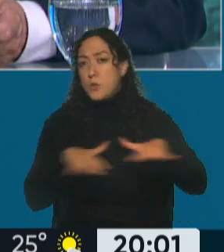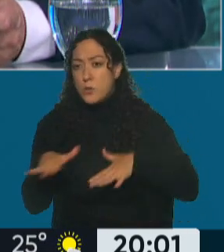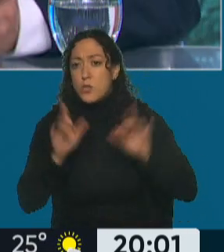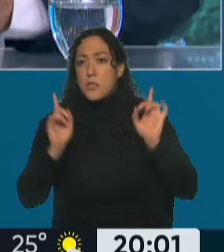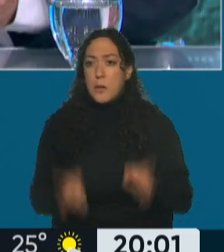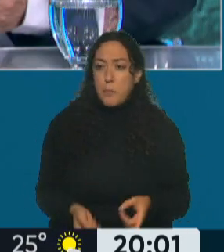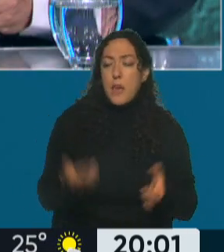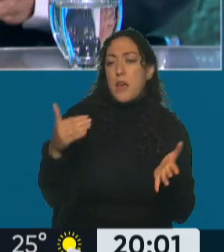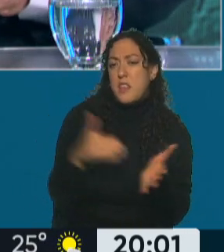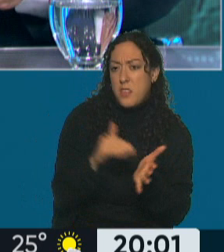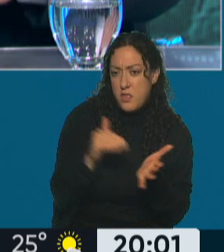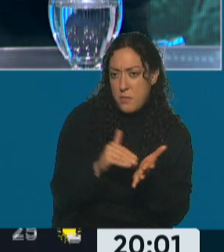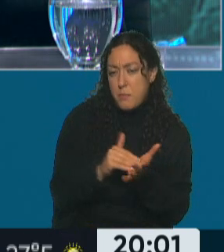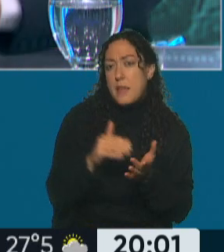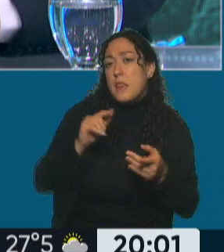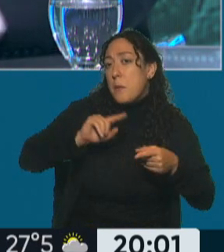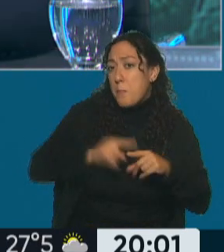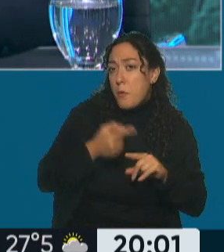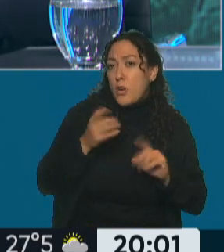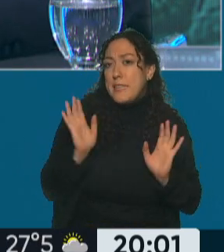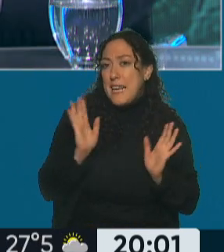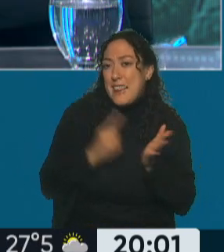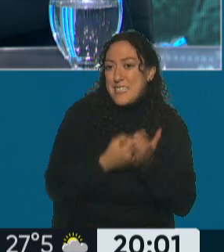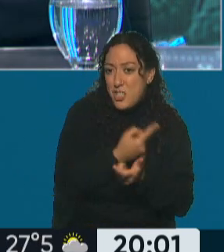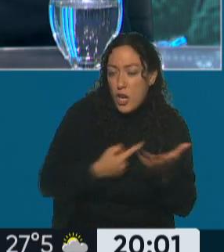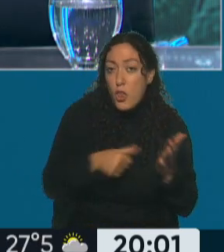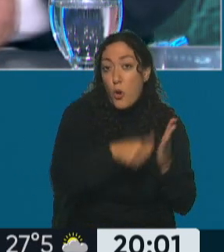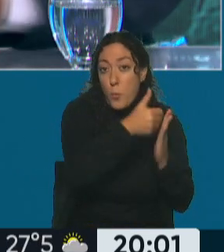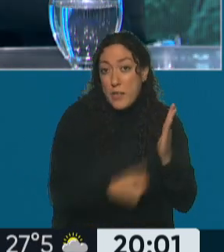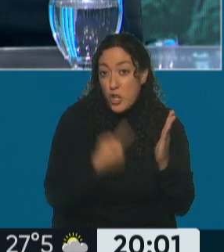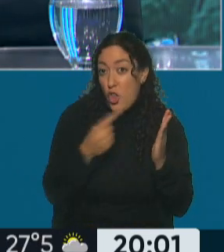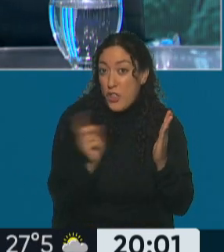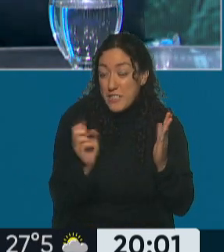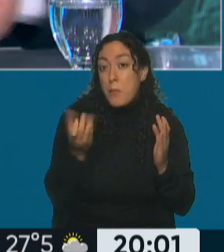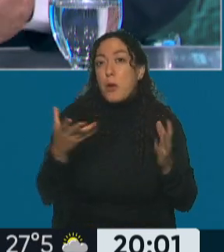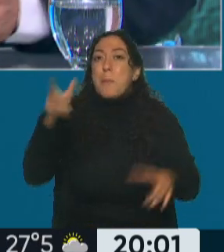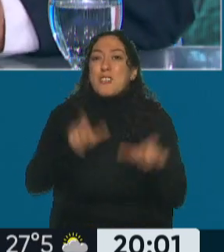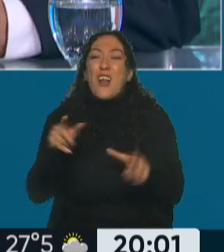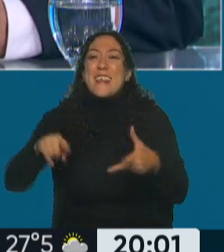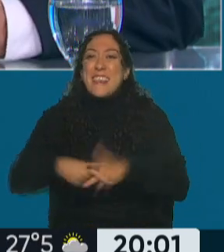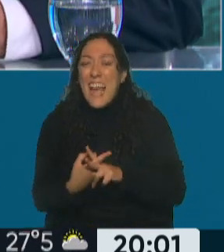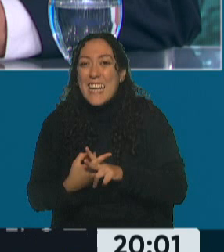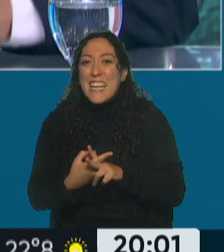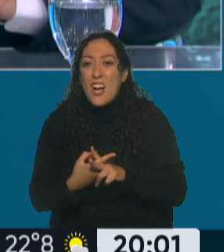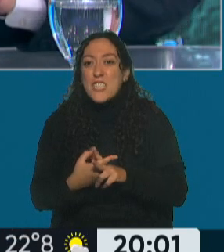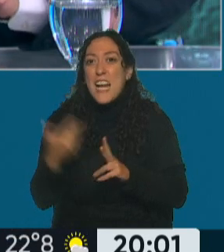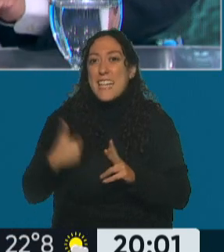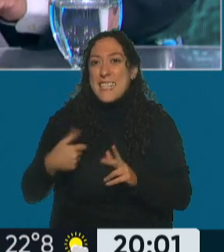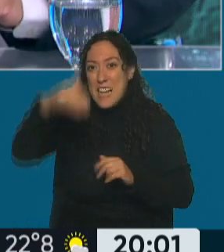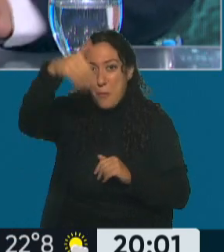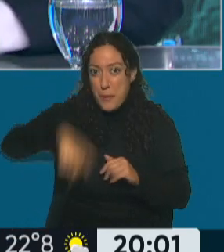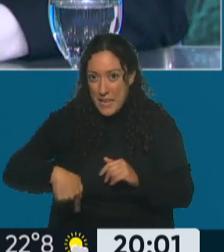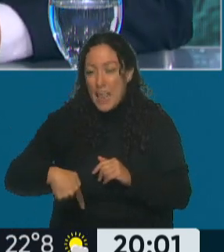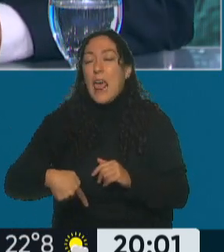este tipo de política. En este caso puntualmente no está en el documento porque fue elaborado por los técnicos que estuvieron de visita acá, pero